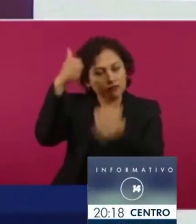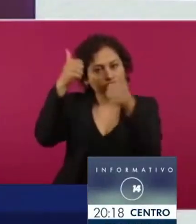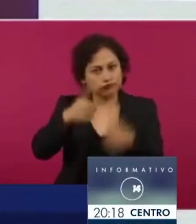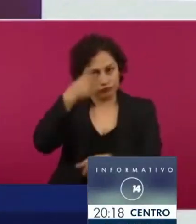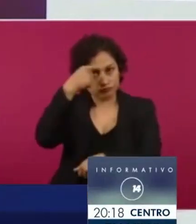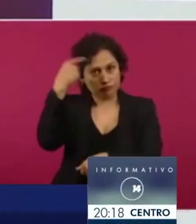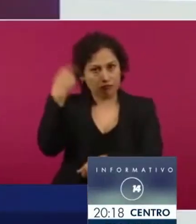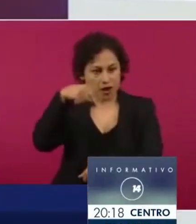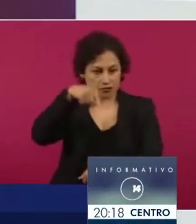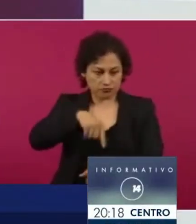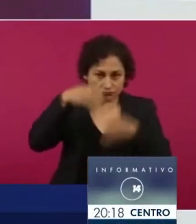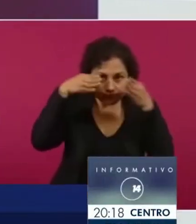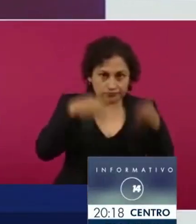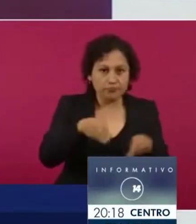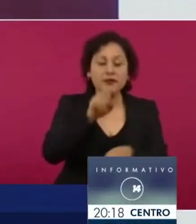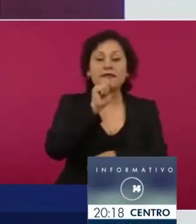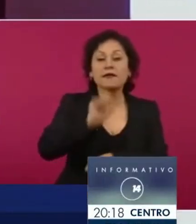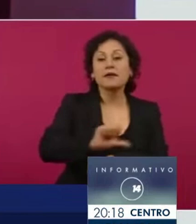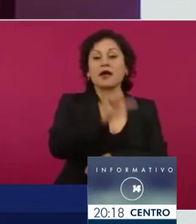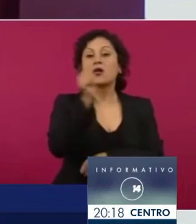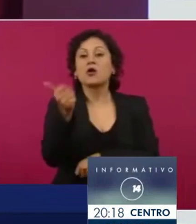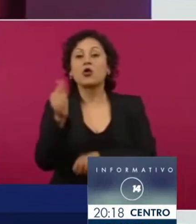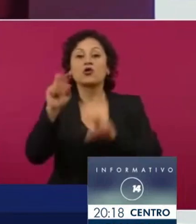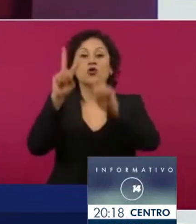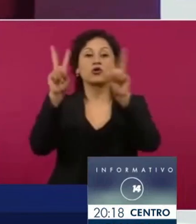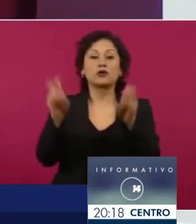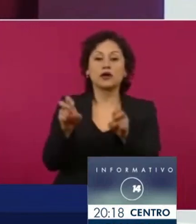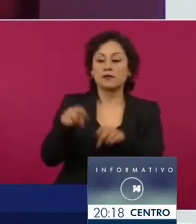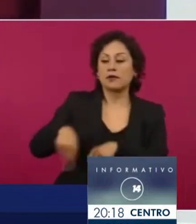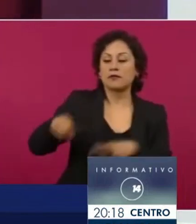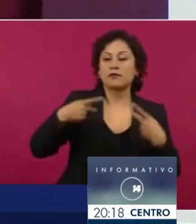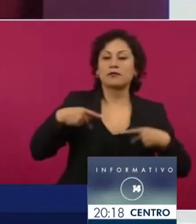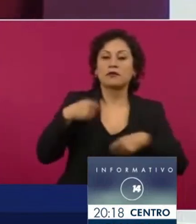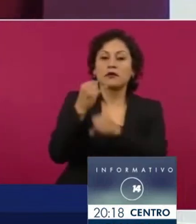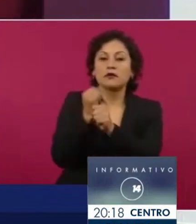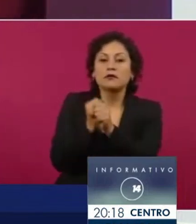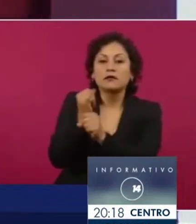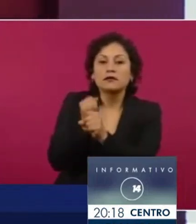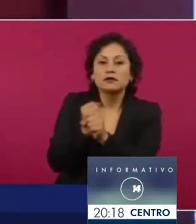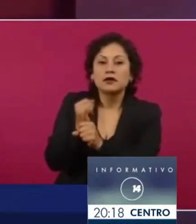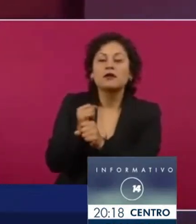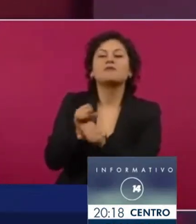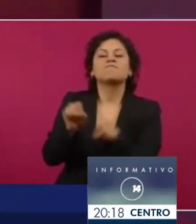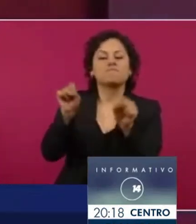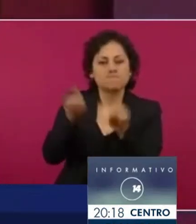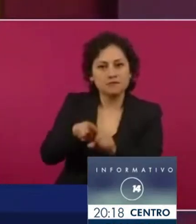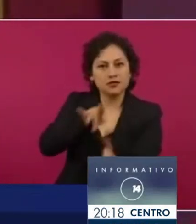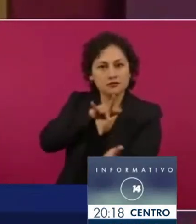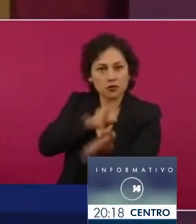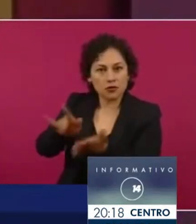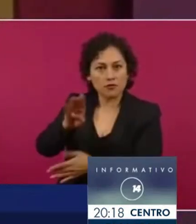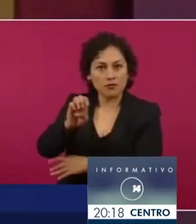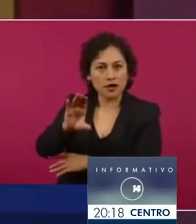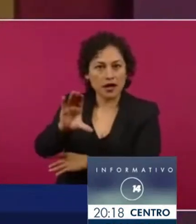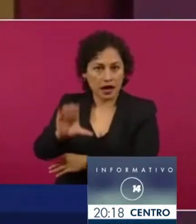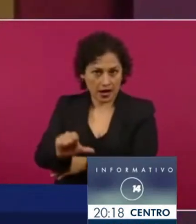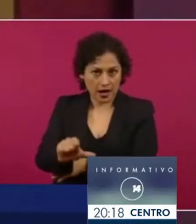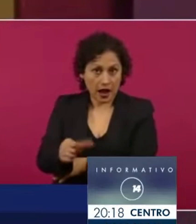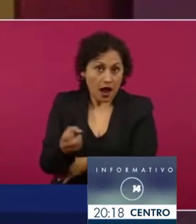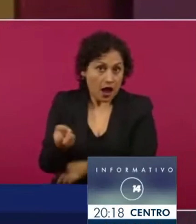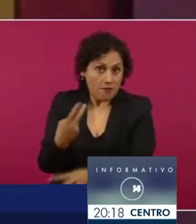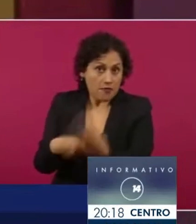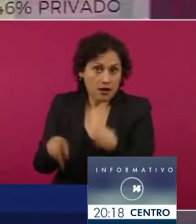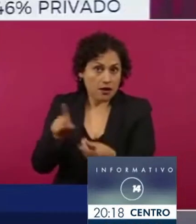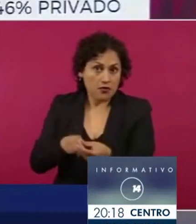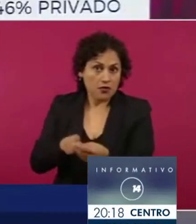número de becas a investigadores es decir este gran ahorro que ahora tenemos Porque ya nos están transfiriendo a fondo